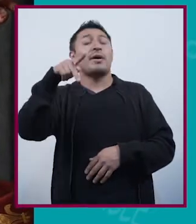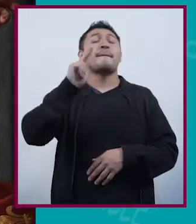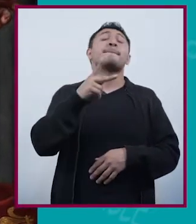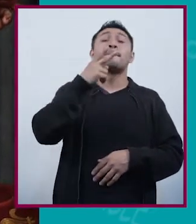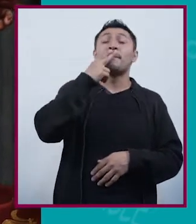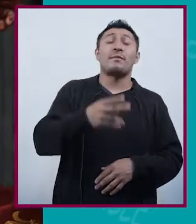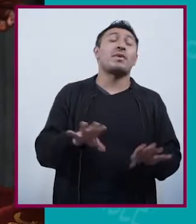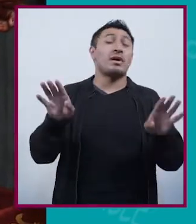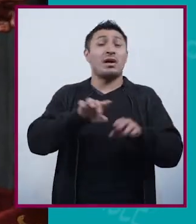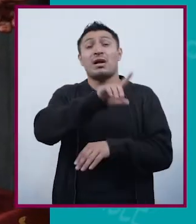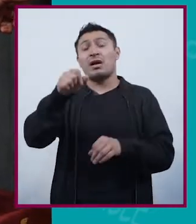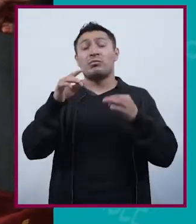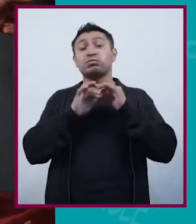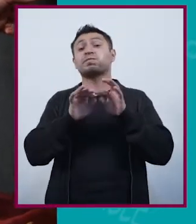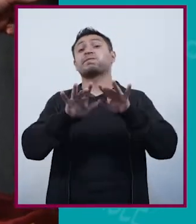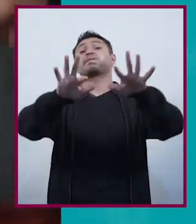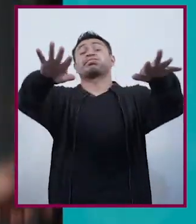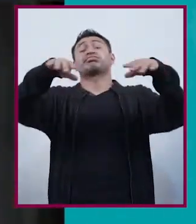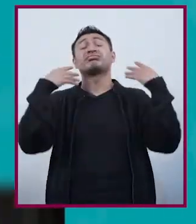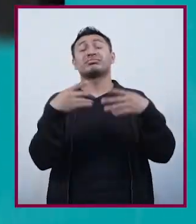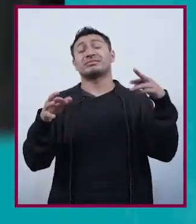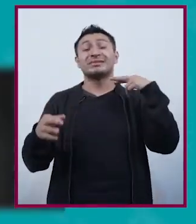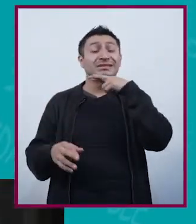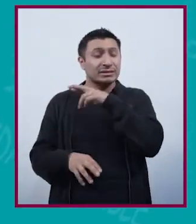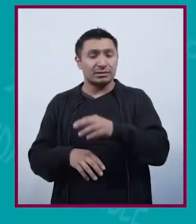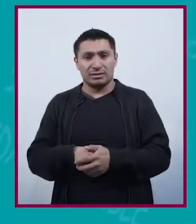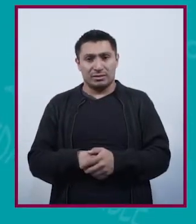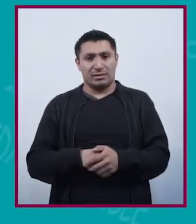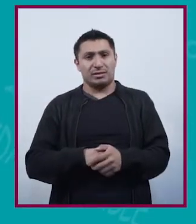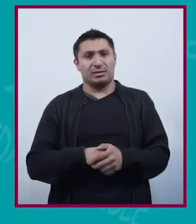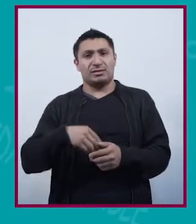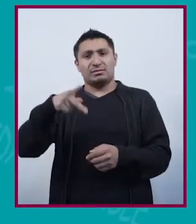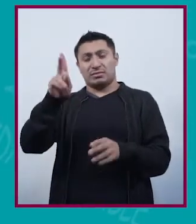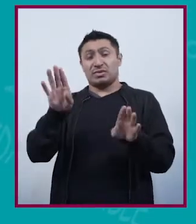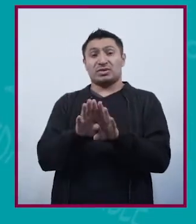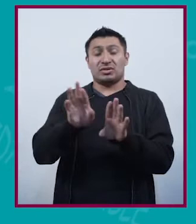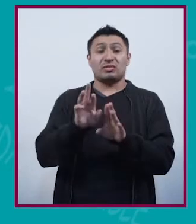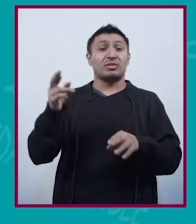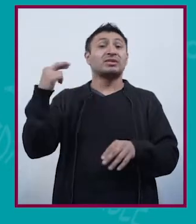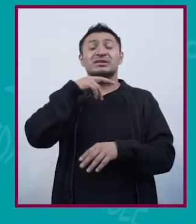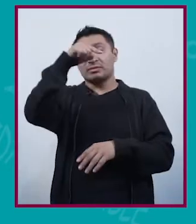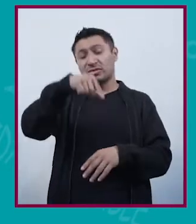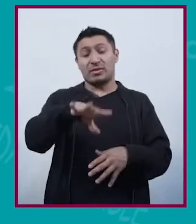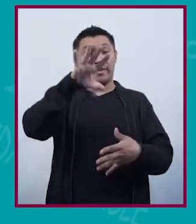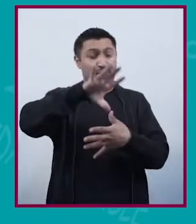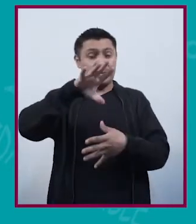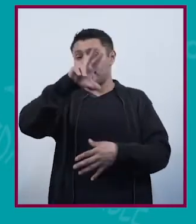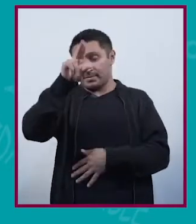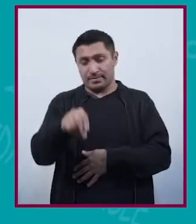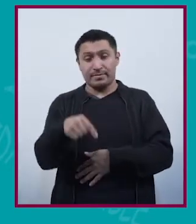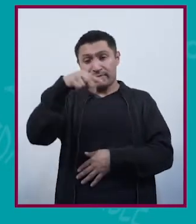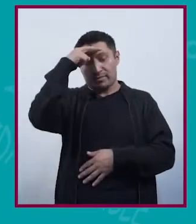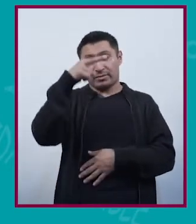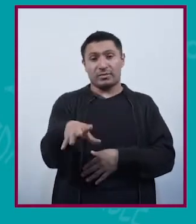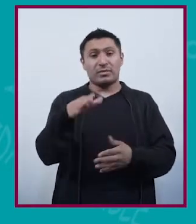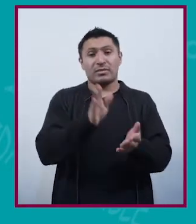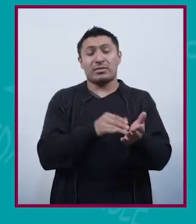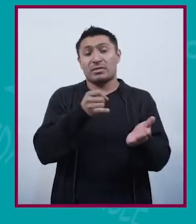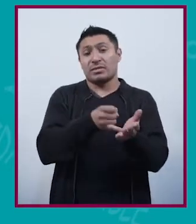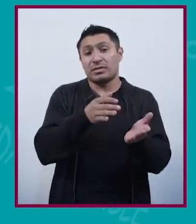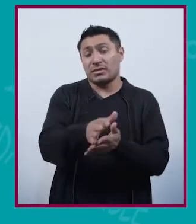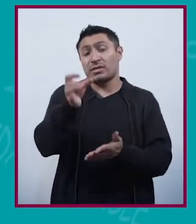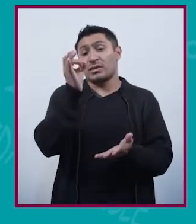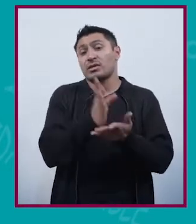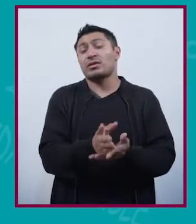No obstante, su uso se extendería rápidamente, aunque no tanto como para llegar a los virreinatos en América. En México, el papel